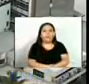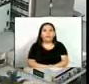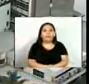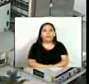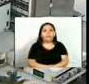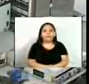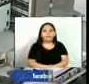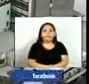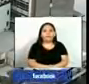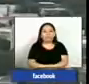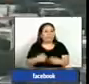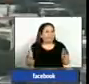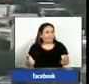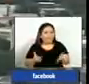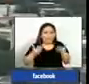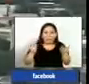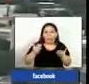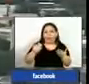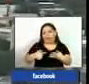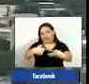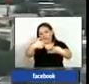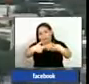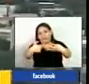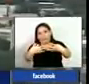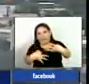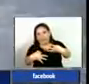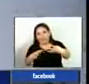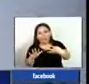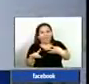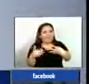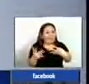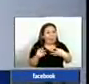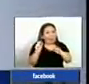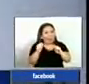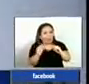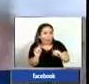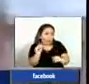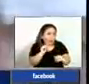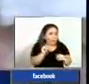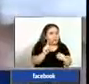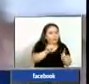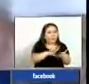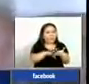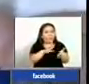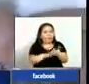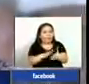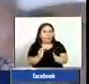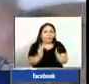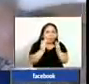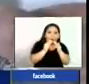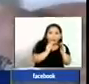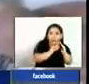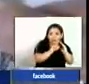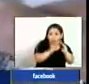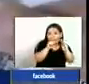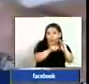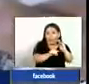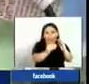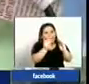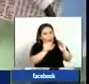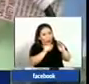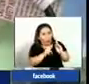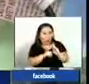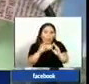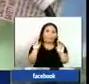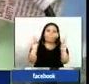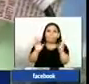Y ante una falta de legislación para suspender el pago de servicios públicos para las familias afectadas directamente por la pandemia del